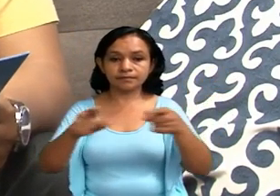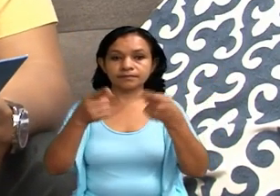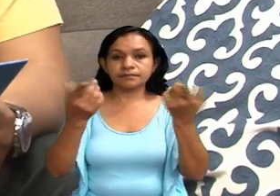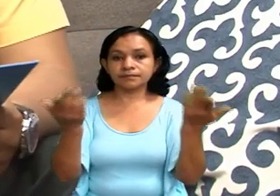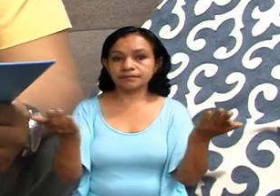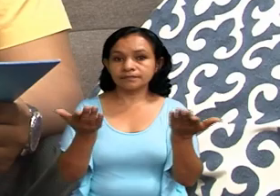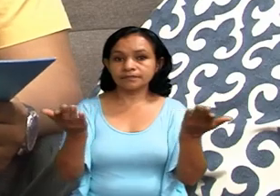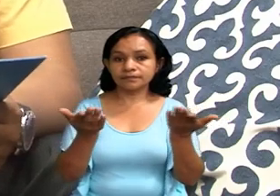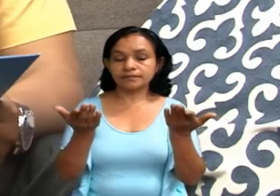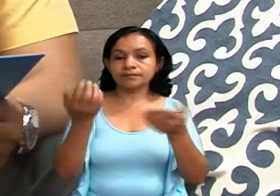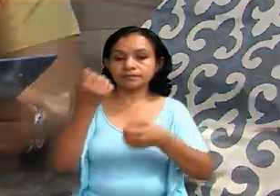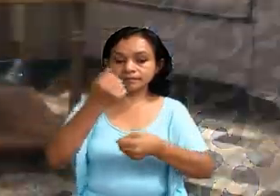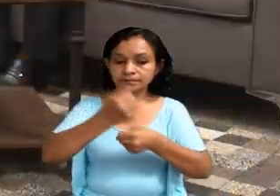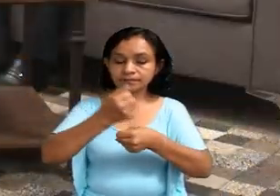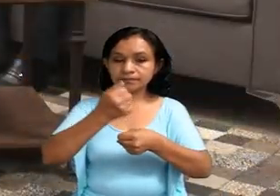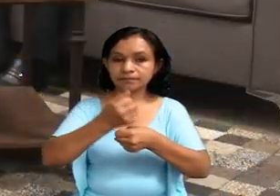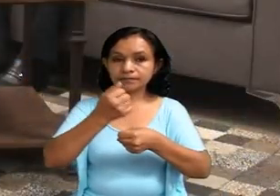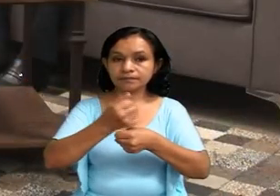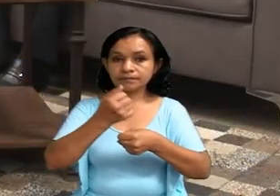¿verdad? Una labor bastante,